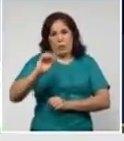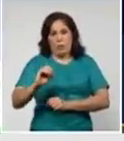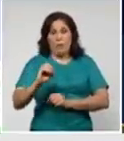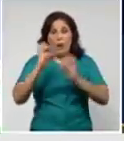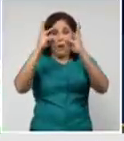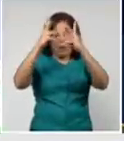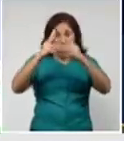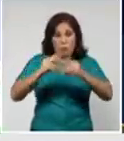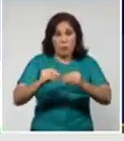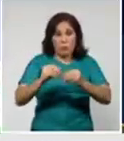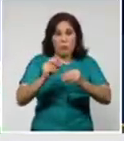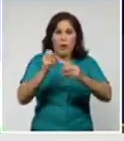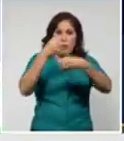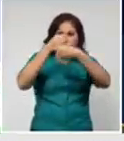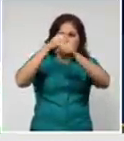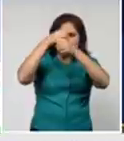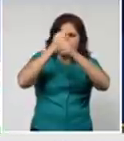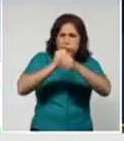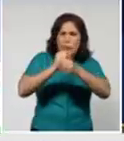análisis de estas